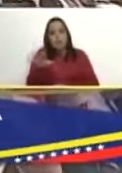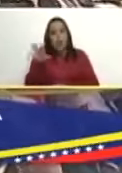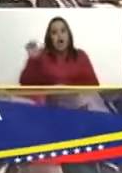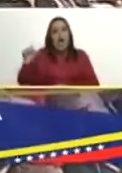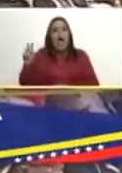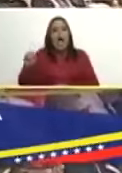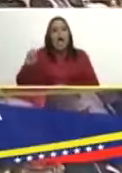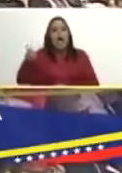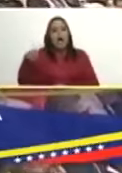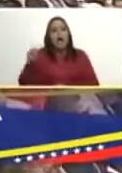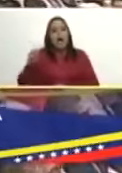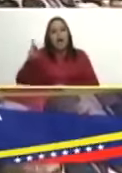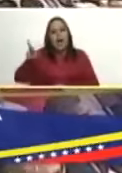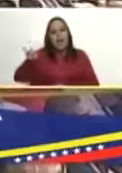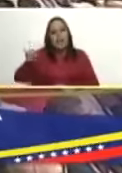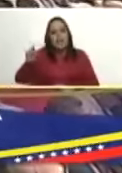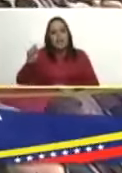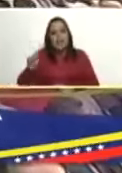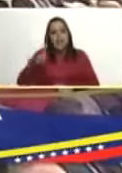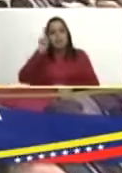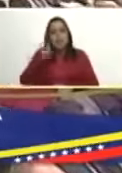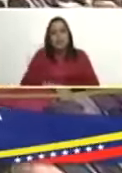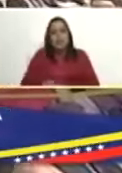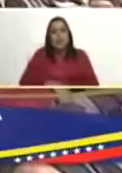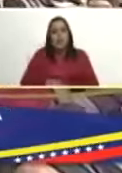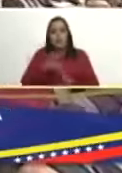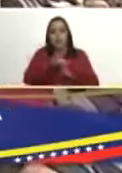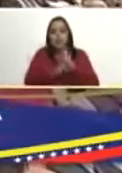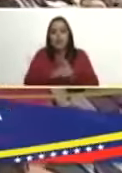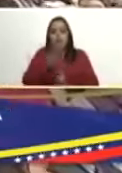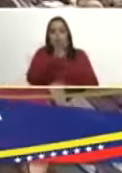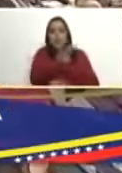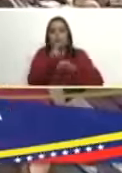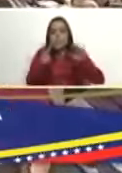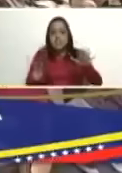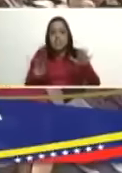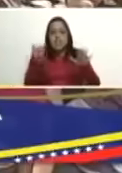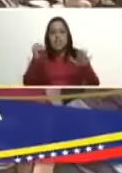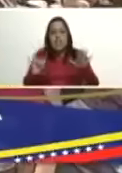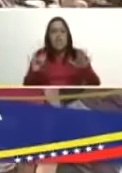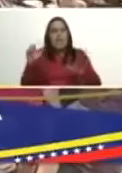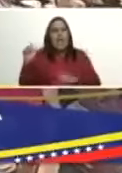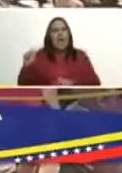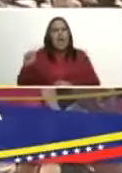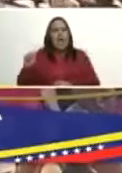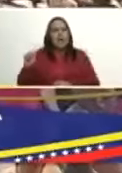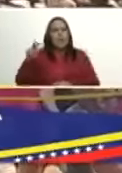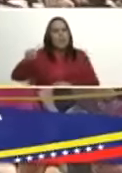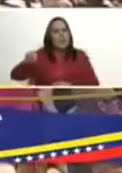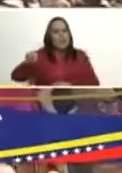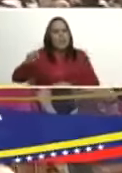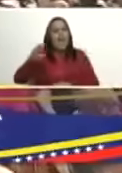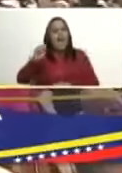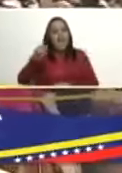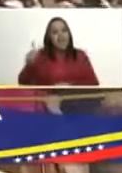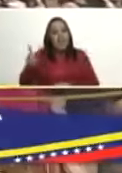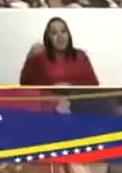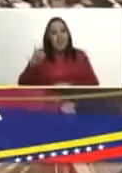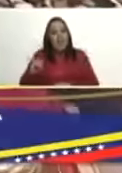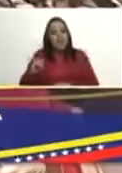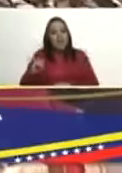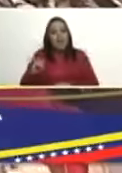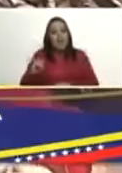del 47 de Acción Democrática con Andrés Eloy Blanco y finalmente la